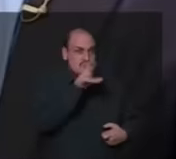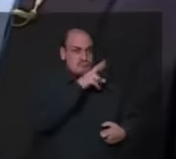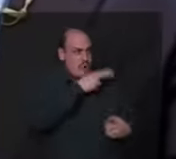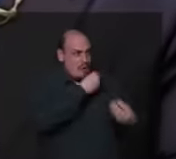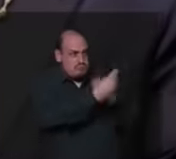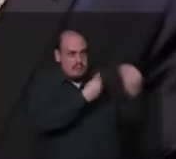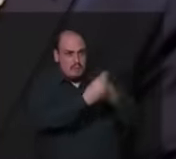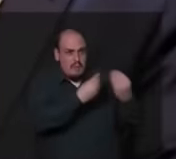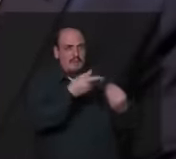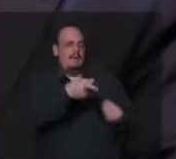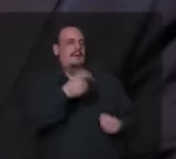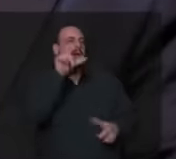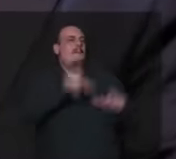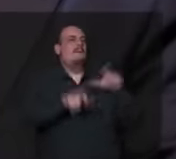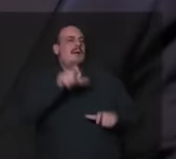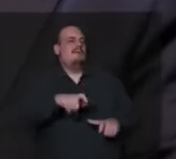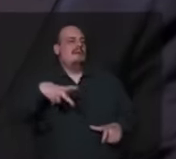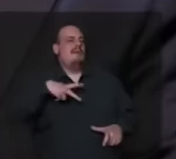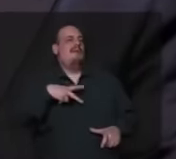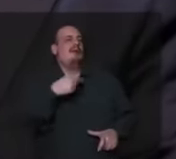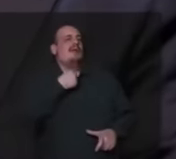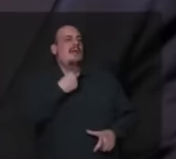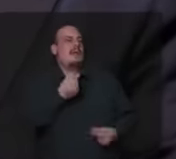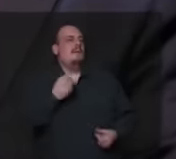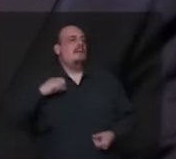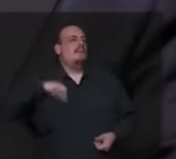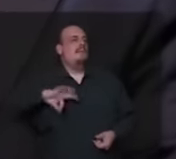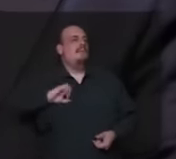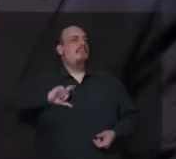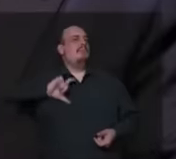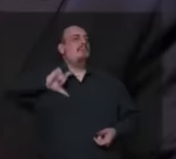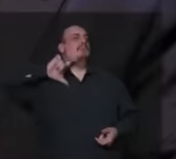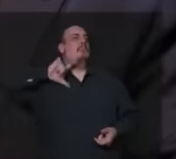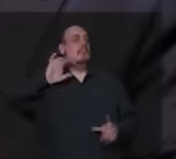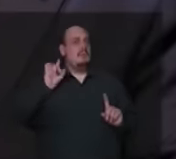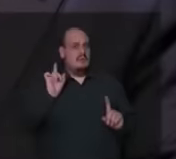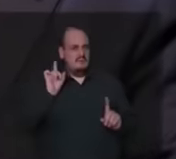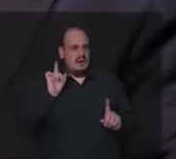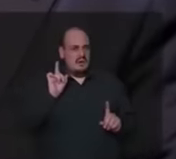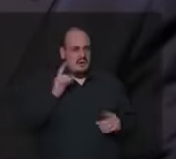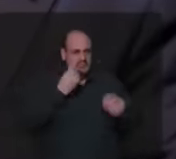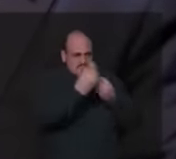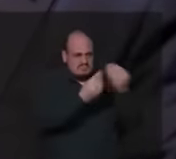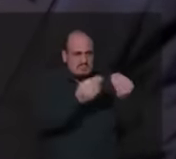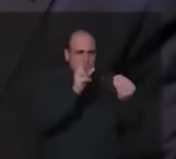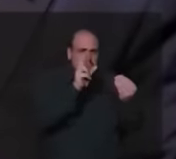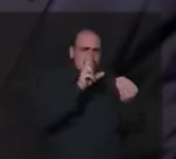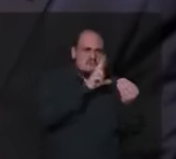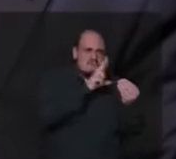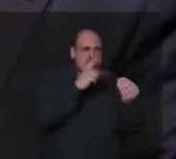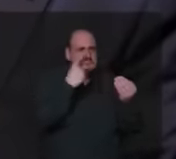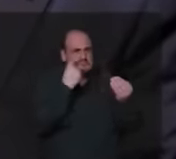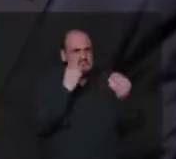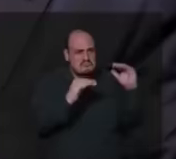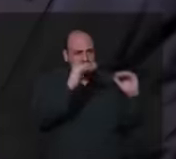los explotadores capitalistas querrían ganar dinero. Y cuando vos vas, están distribuidos muy equitativamente. Por lo tanto, esa